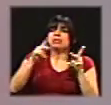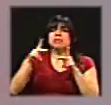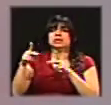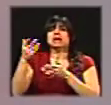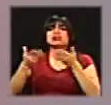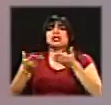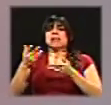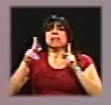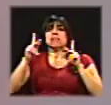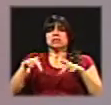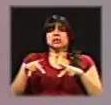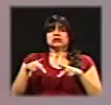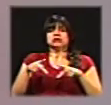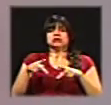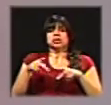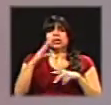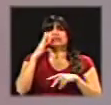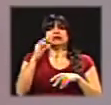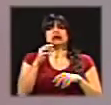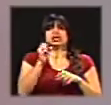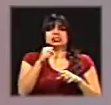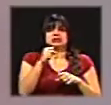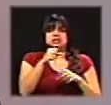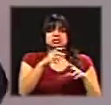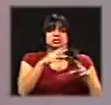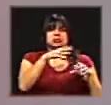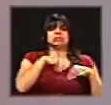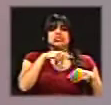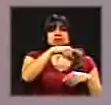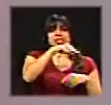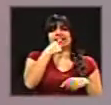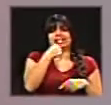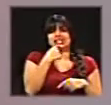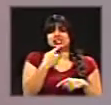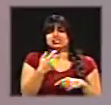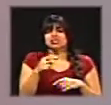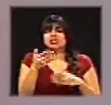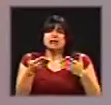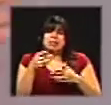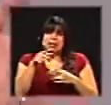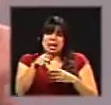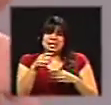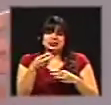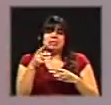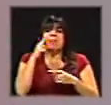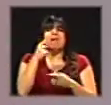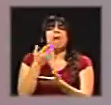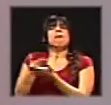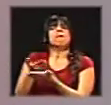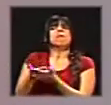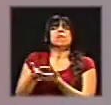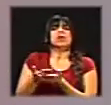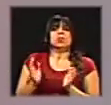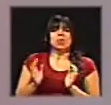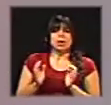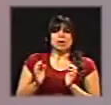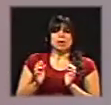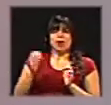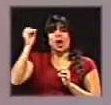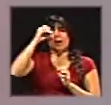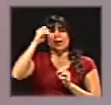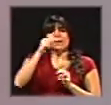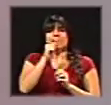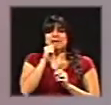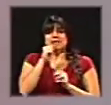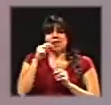va a causar el efecto deseado, sin duda alguna. Si no, esto probablemente es materia que esté siendo probada ya mediante estudios de opinión